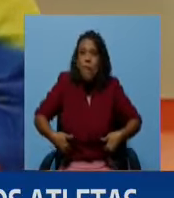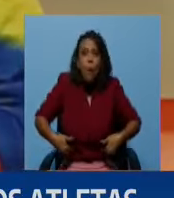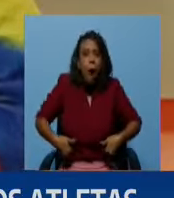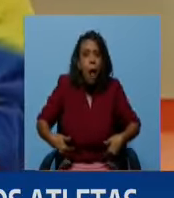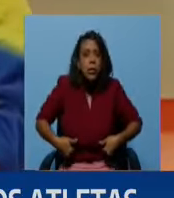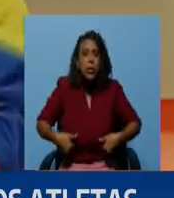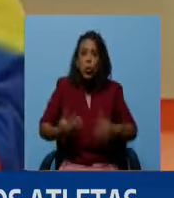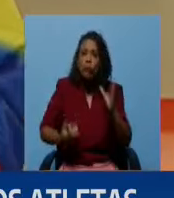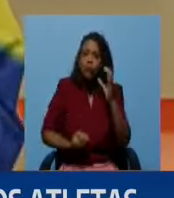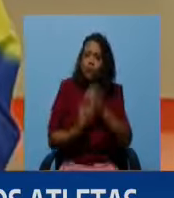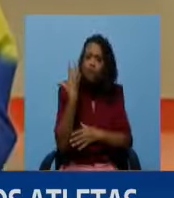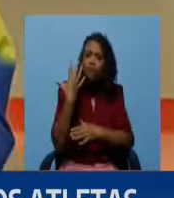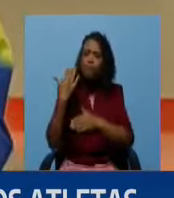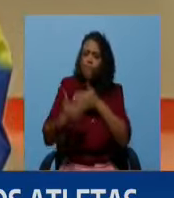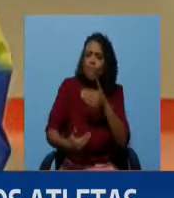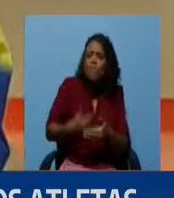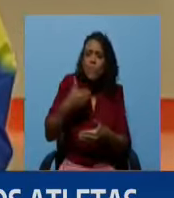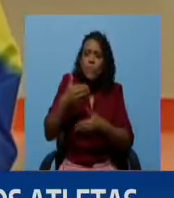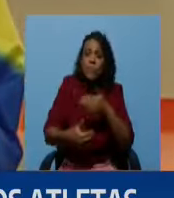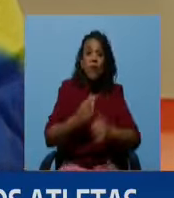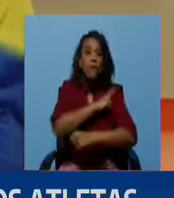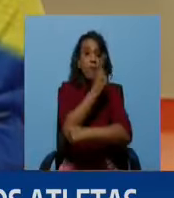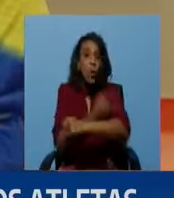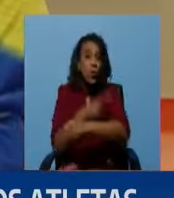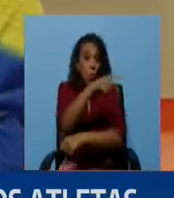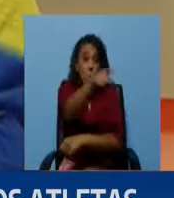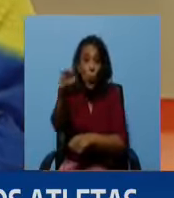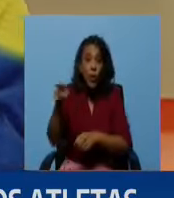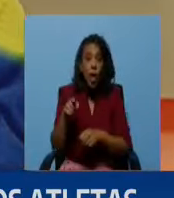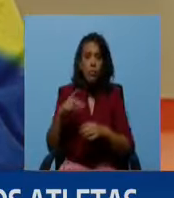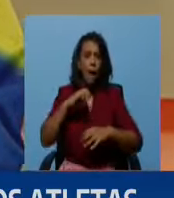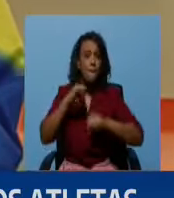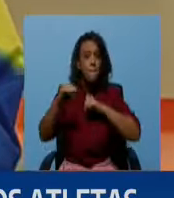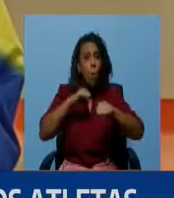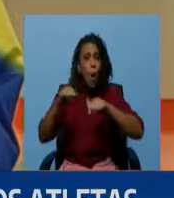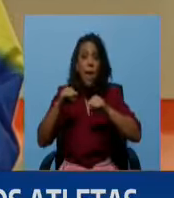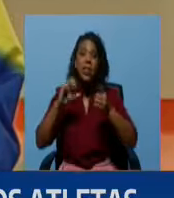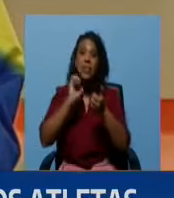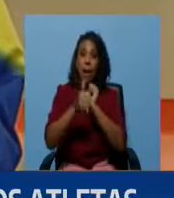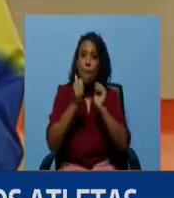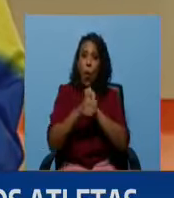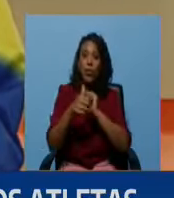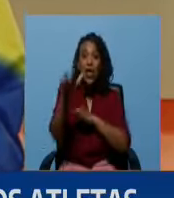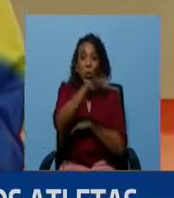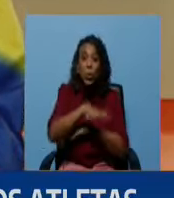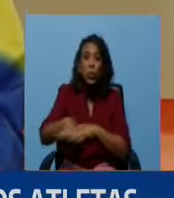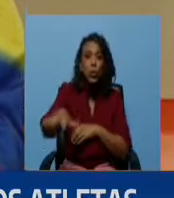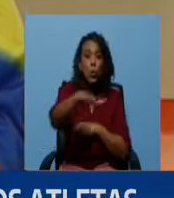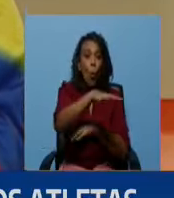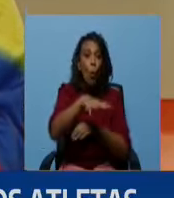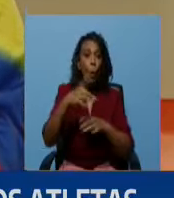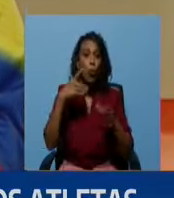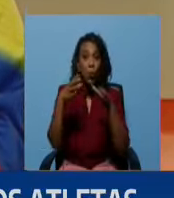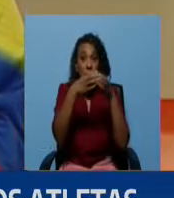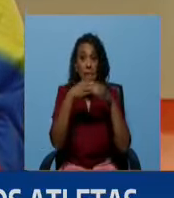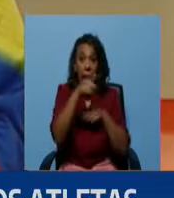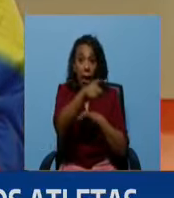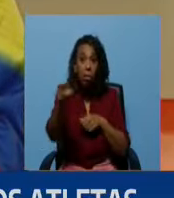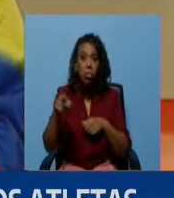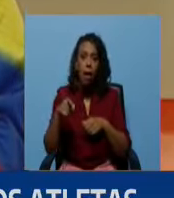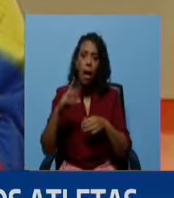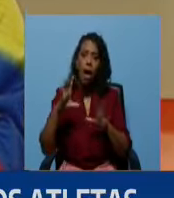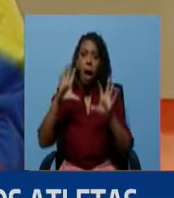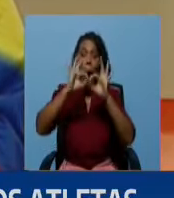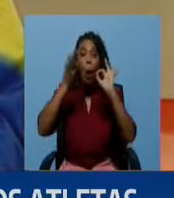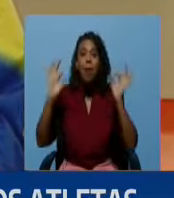seguir construyendo este poderoso movimiento deportivo de Venezuela, este poderoso movimiento